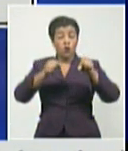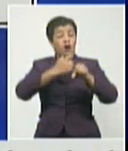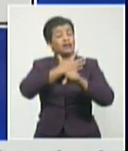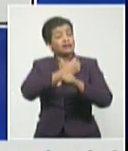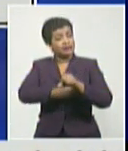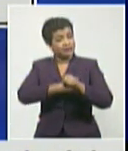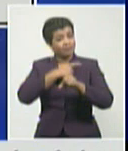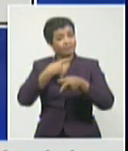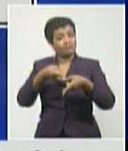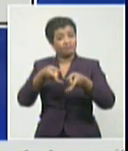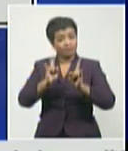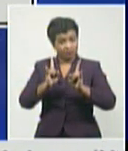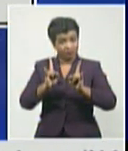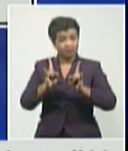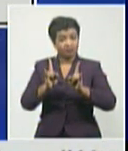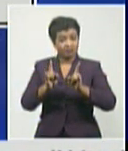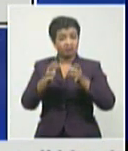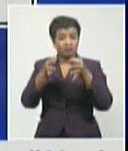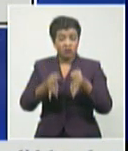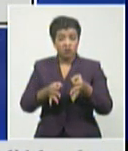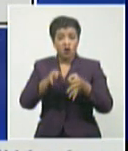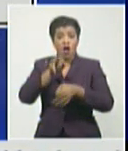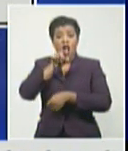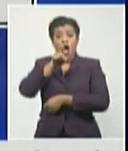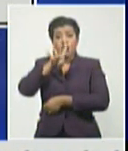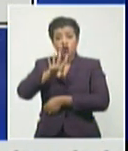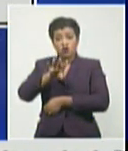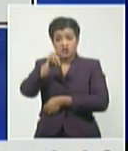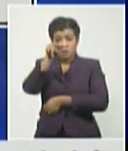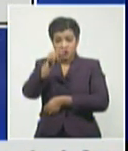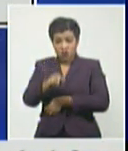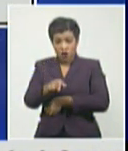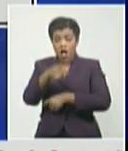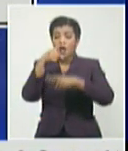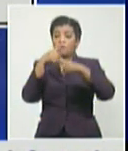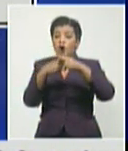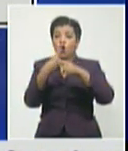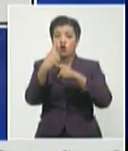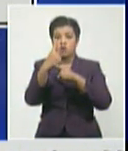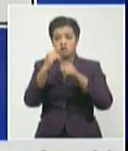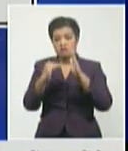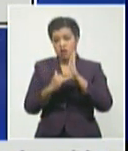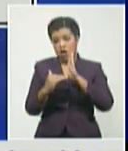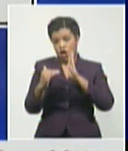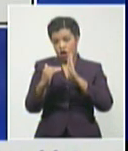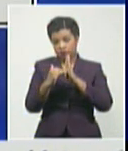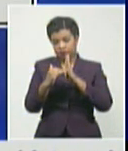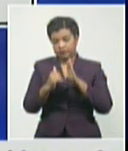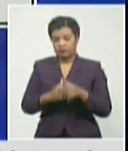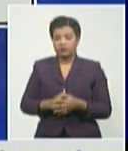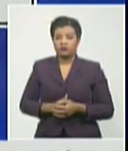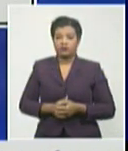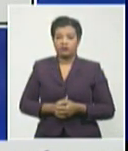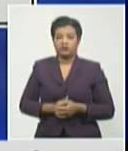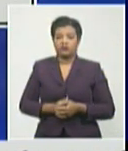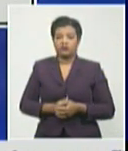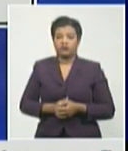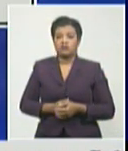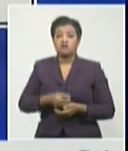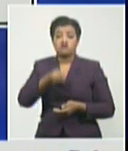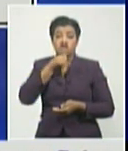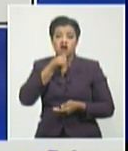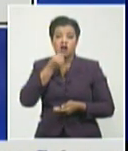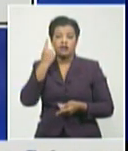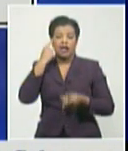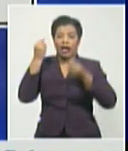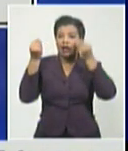tenido pues 14 personas por millón de habitantes que ellos permiten hacer un análisis